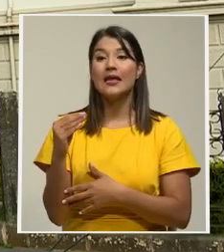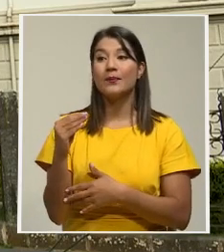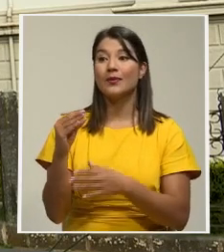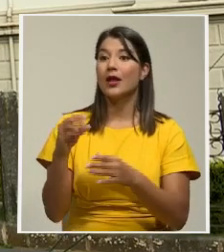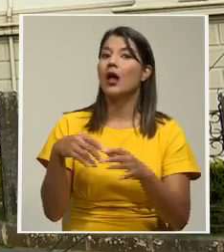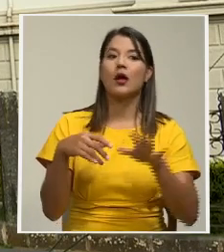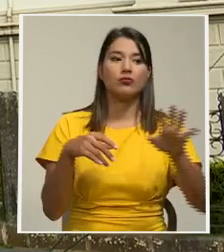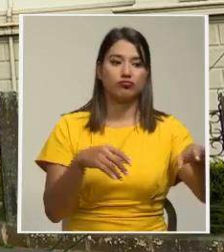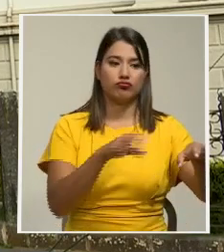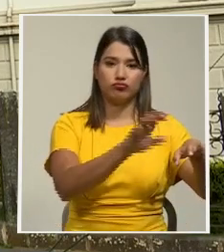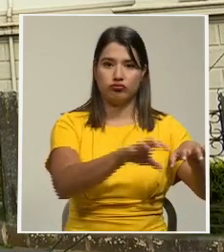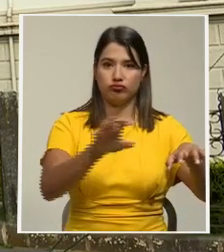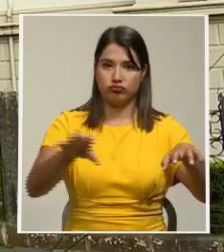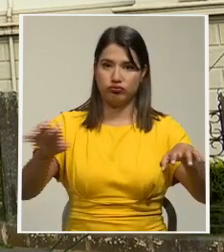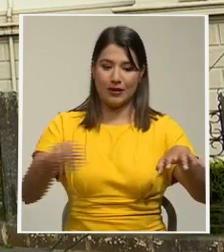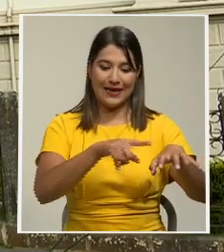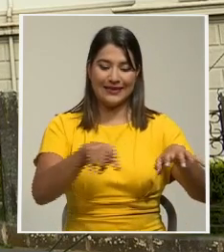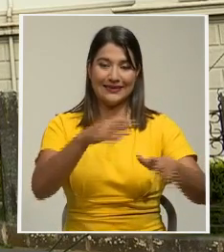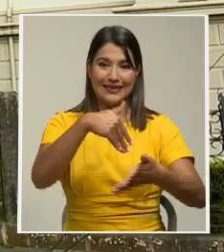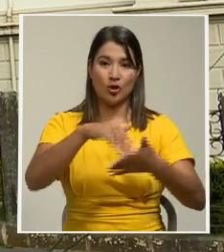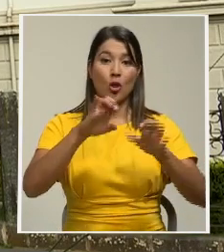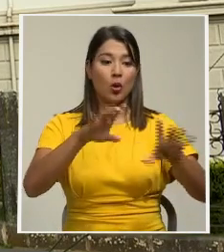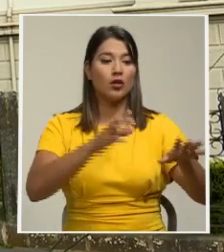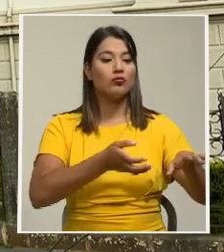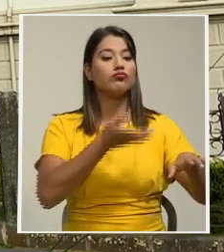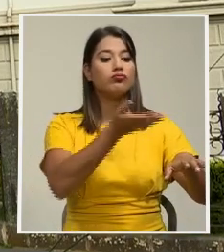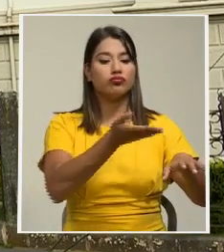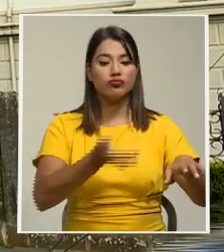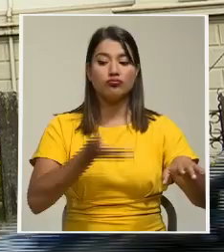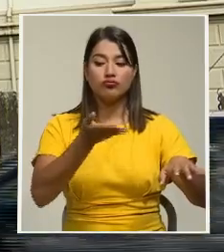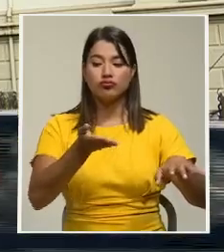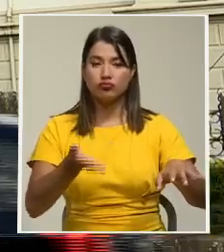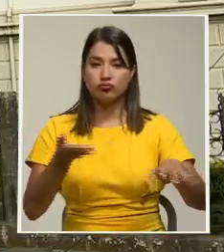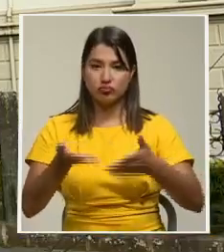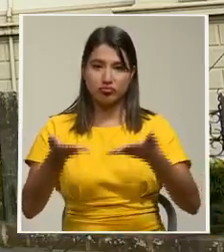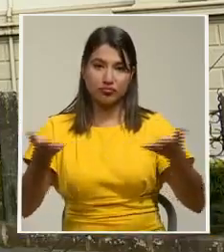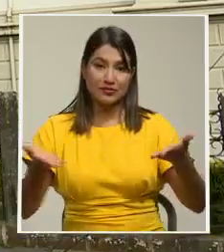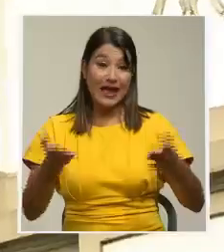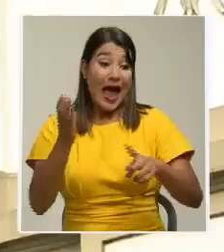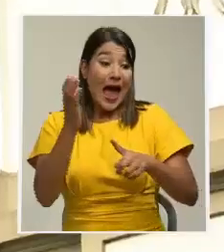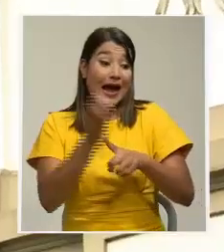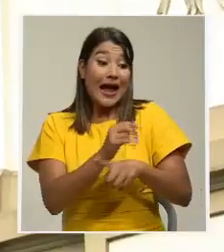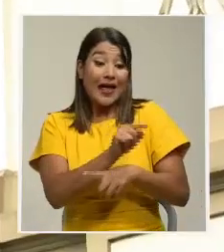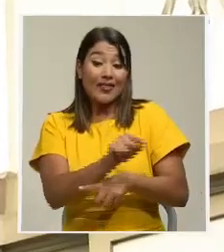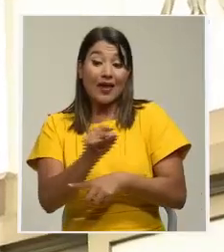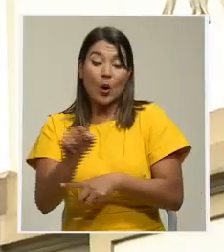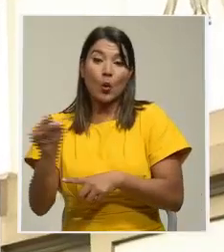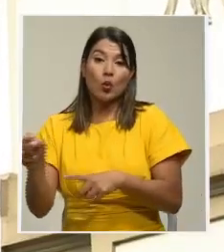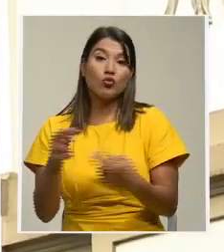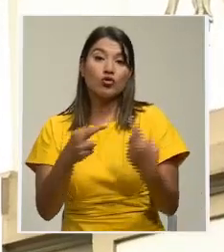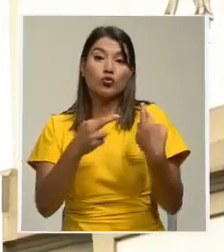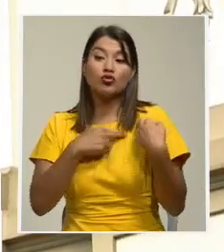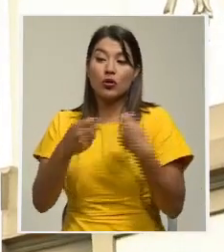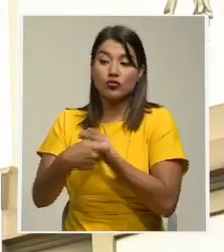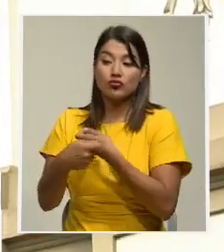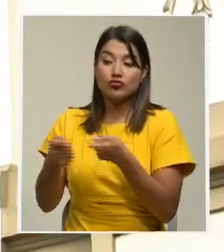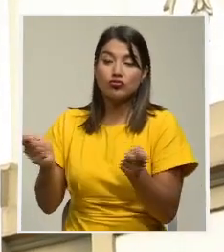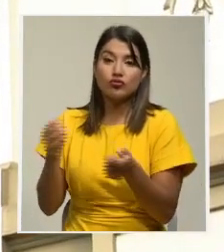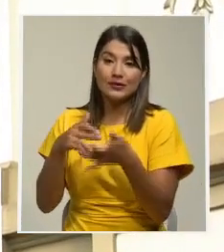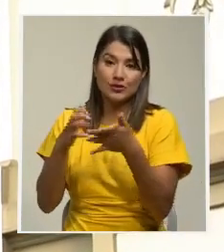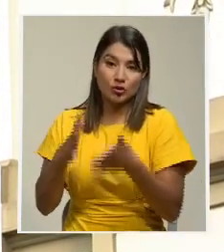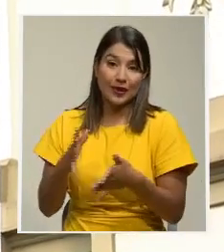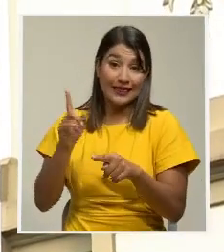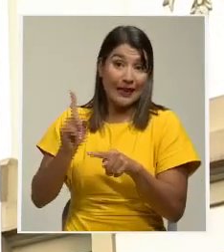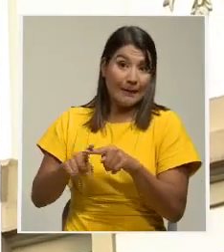de acuerdo a la condición de vulnerabilidad en el sector donde están. Más o menos es los criterios que se